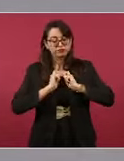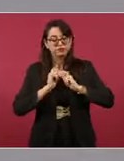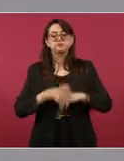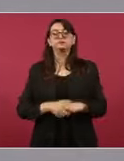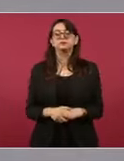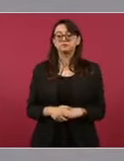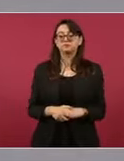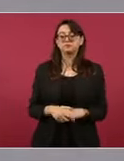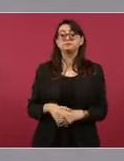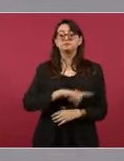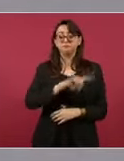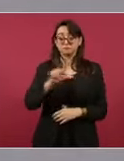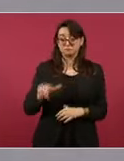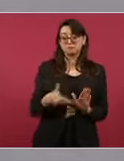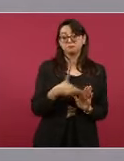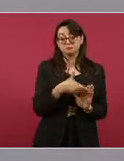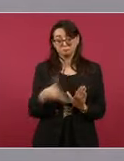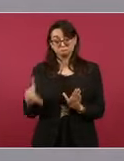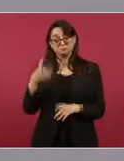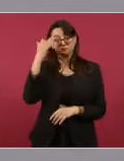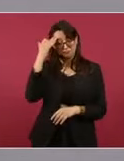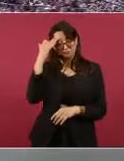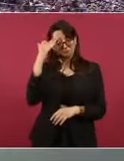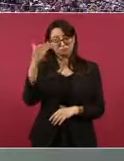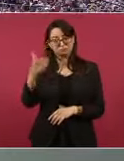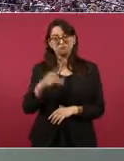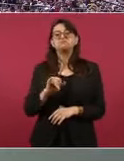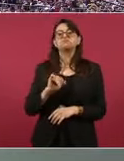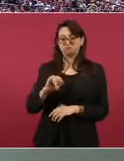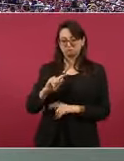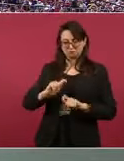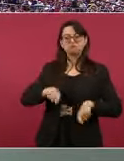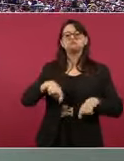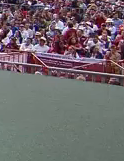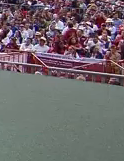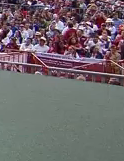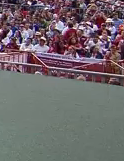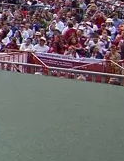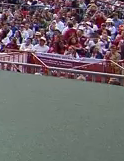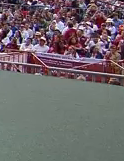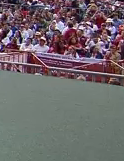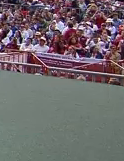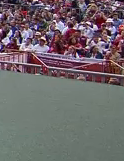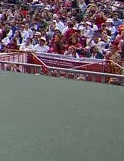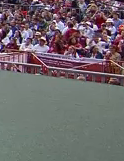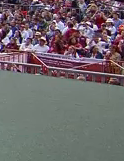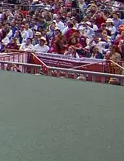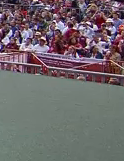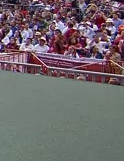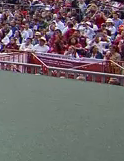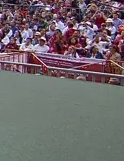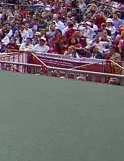En poco tiempo, la entrega de las tierras a los campesinos